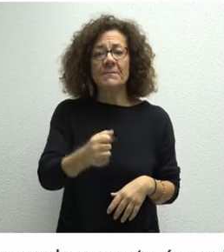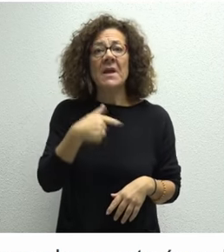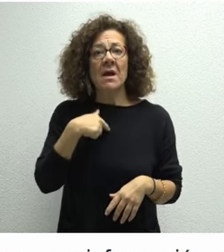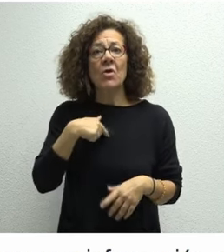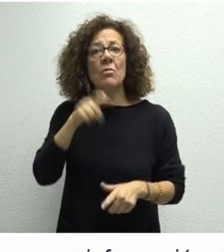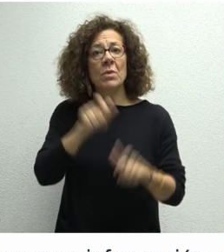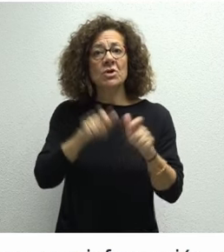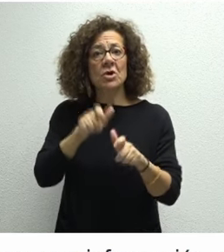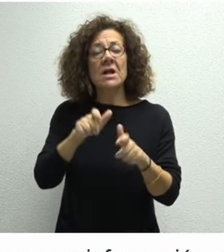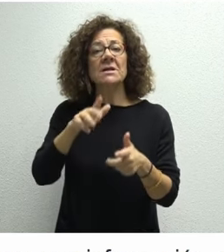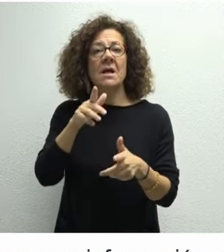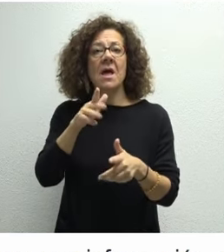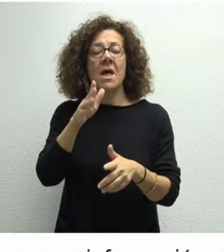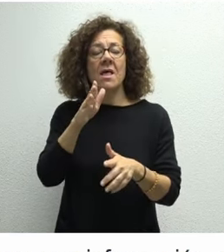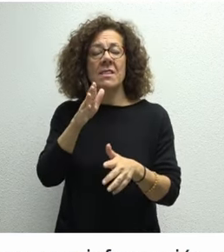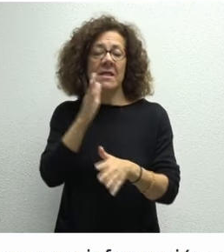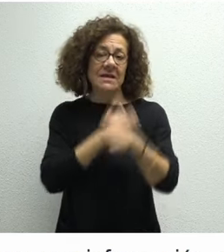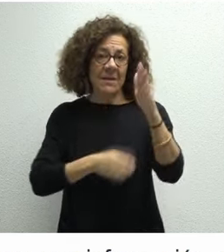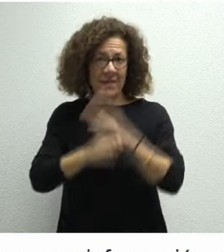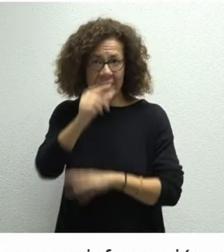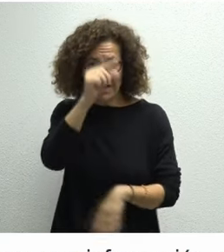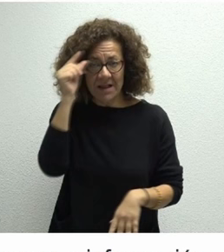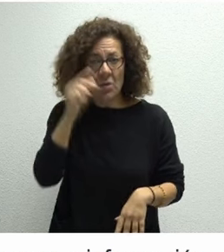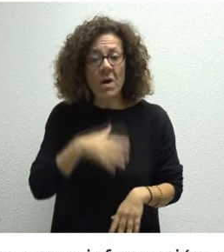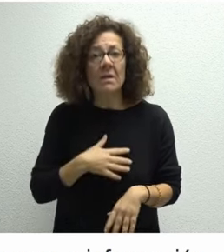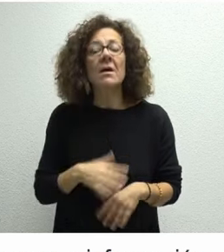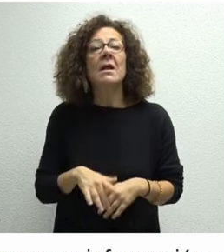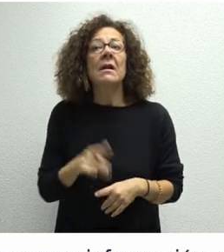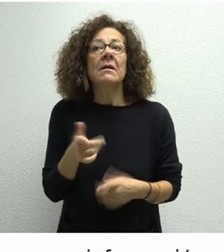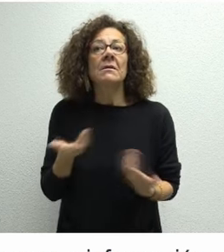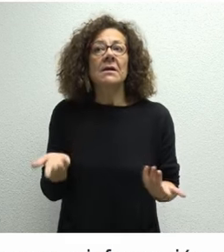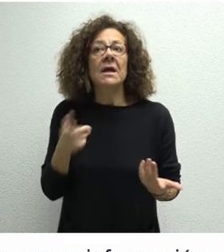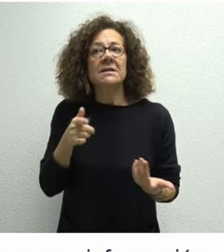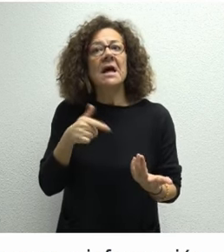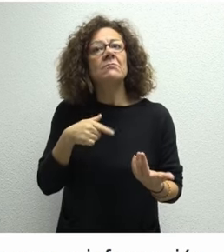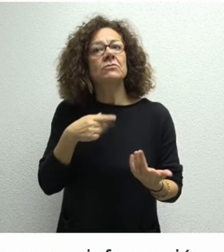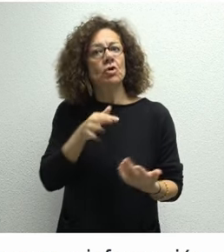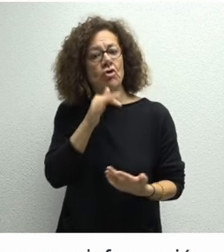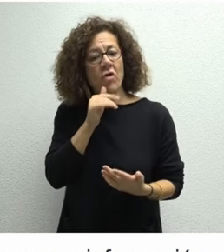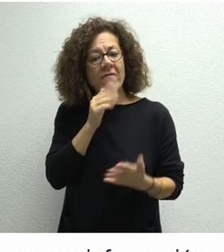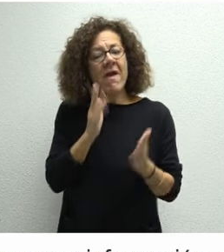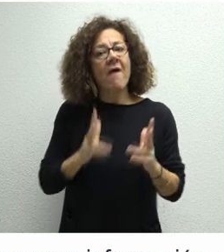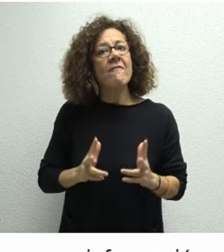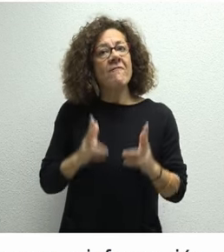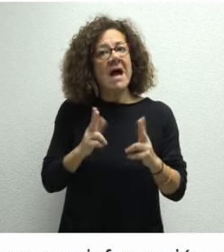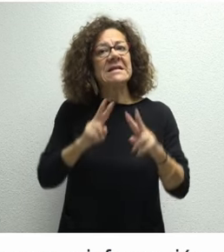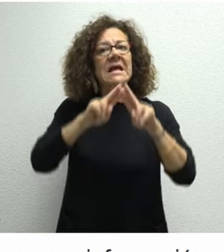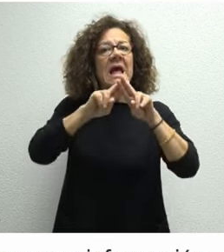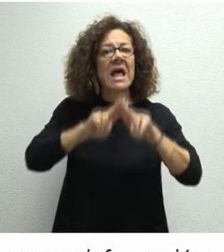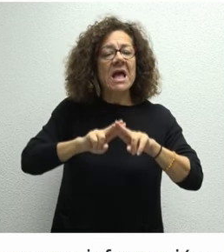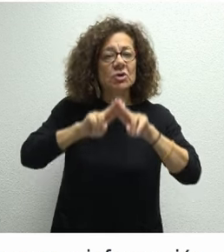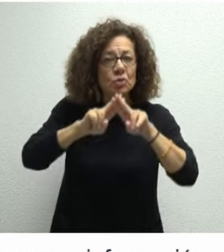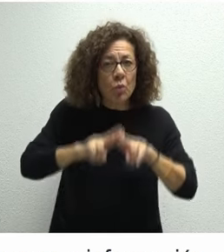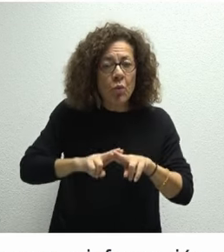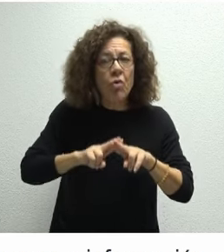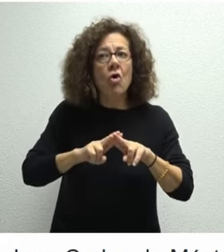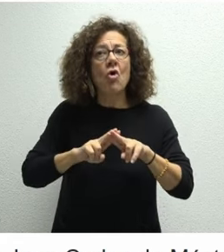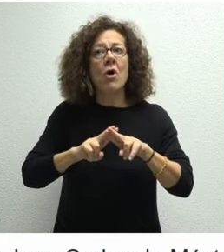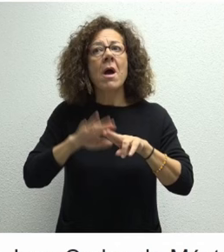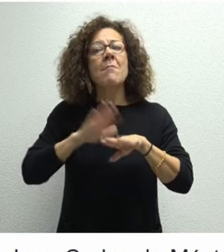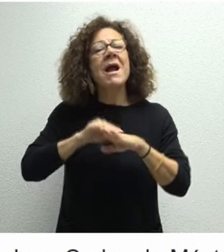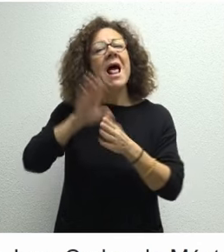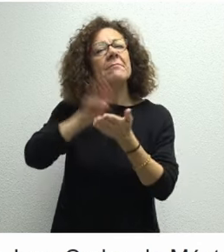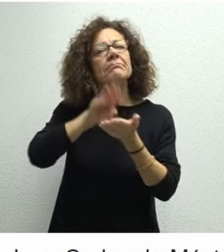discapacidad intelectual que que bueno pues está en fase de estudio y de y de para